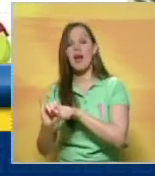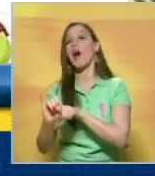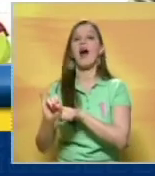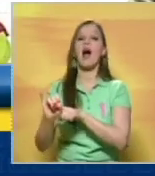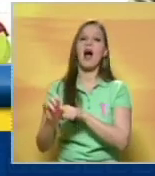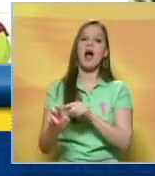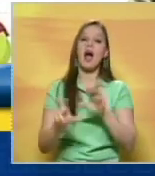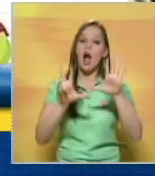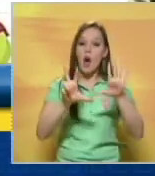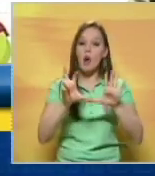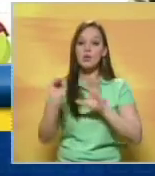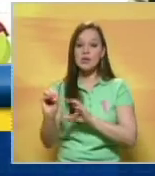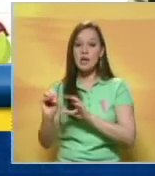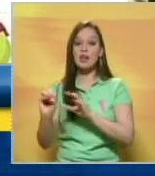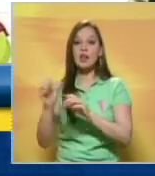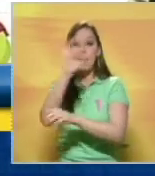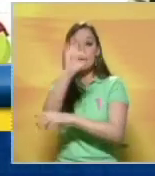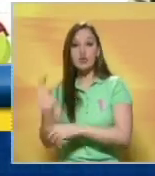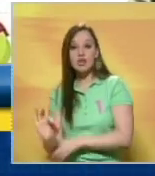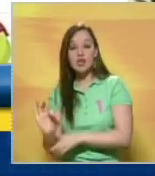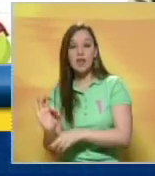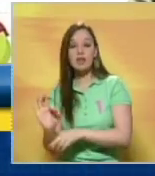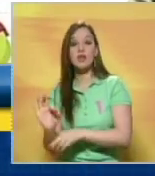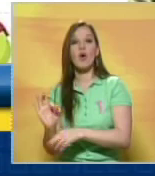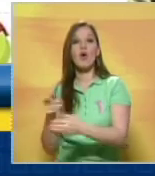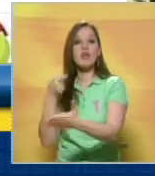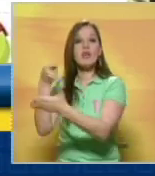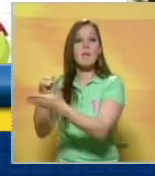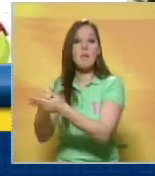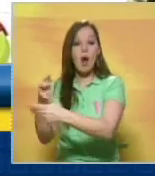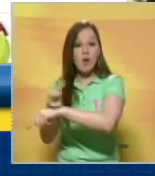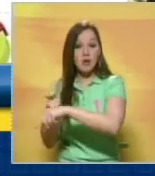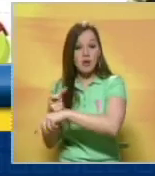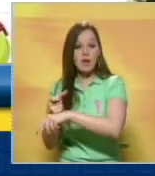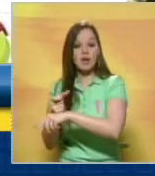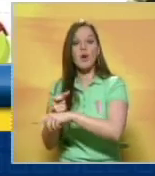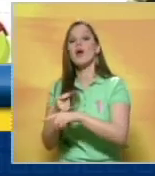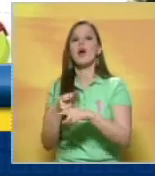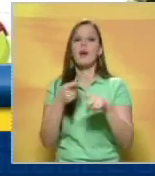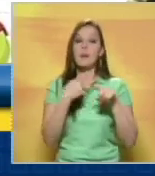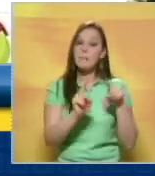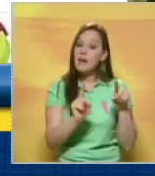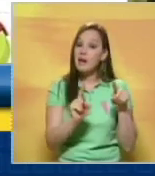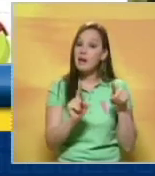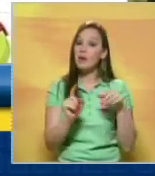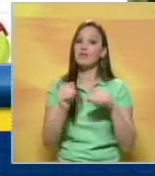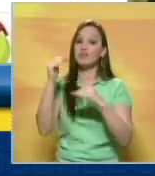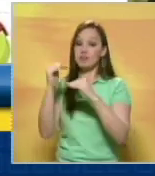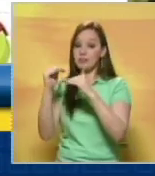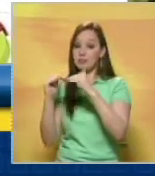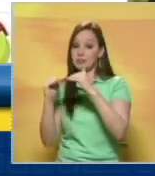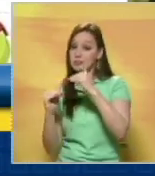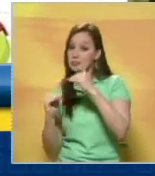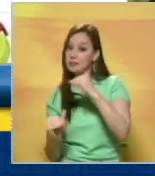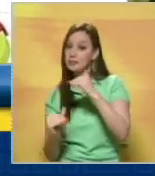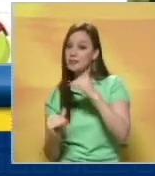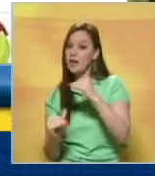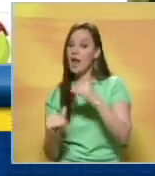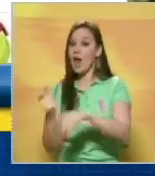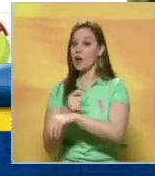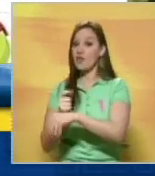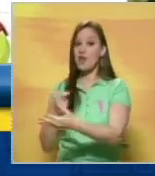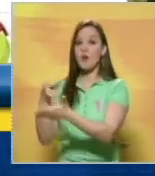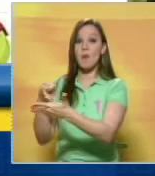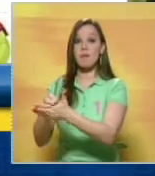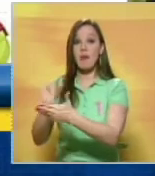de subsidio. Pero a partir de su consumo de sobre los 1.300, ese subsidio se irá reduciendo paulatinamente y mientras